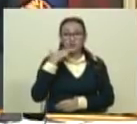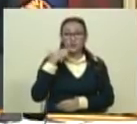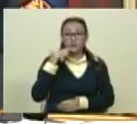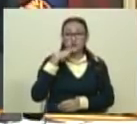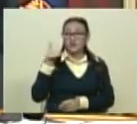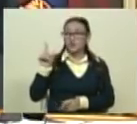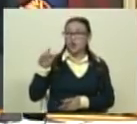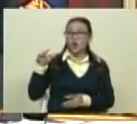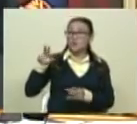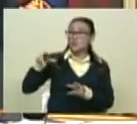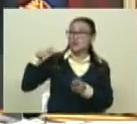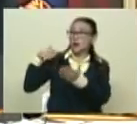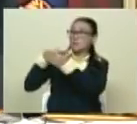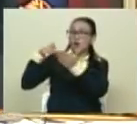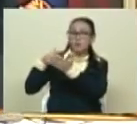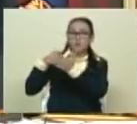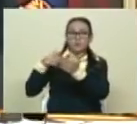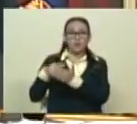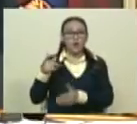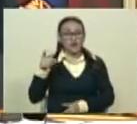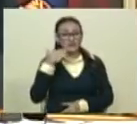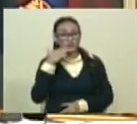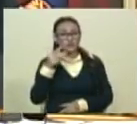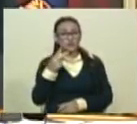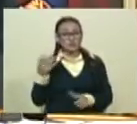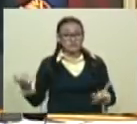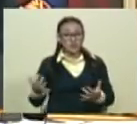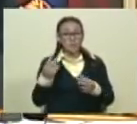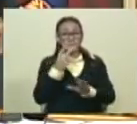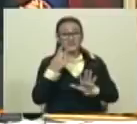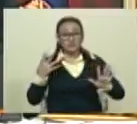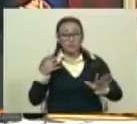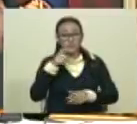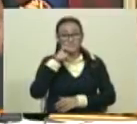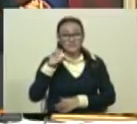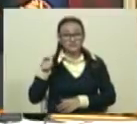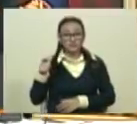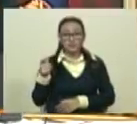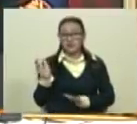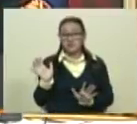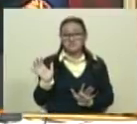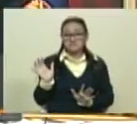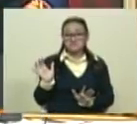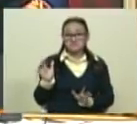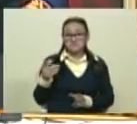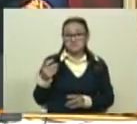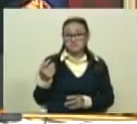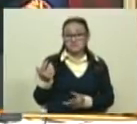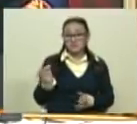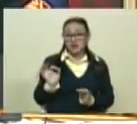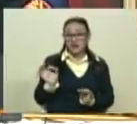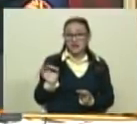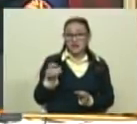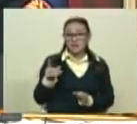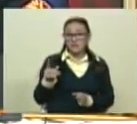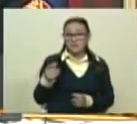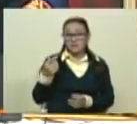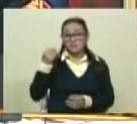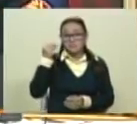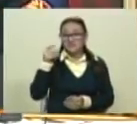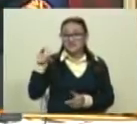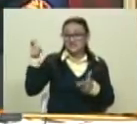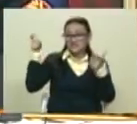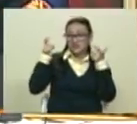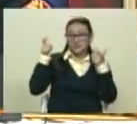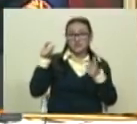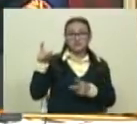Porque en Venezuela fueron incendiadas 29 personas por la única razón de presumir que eran